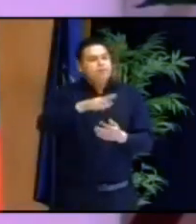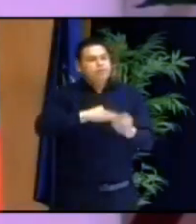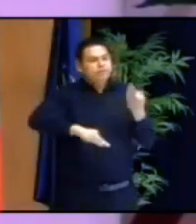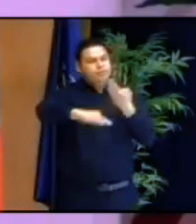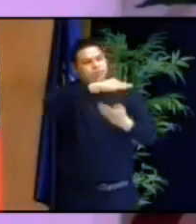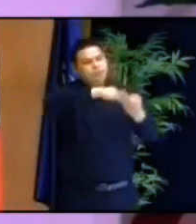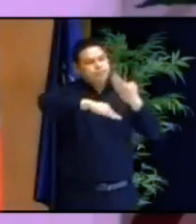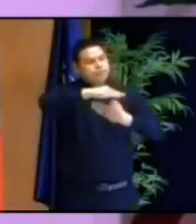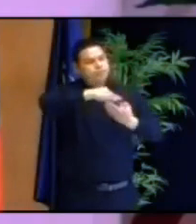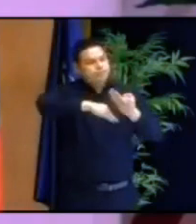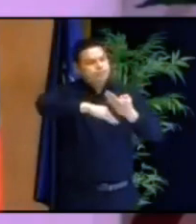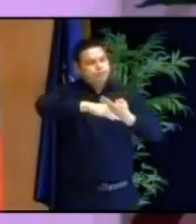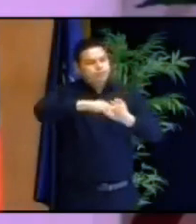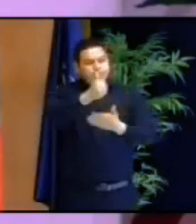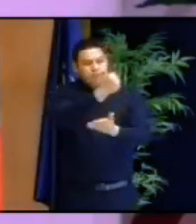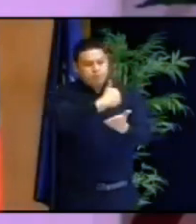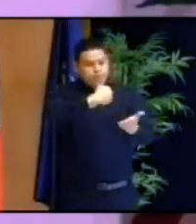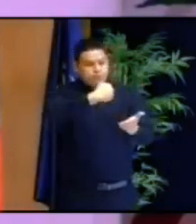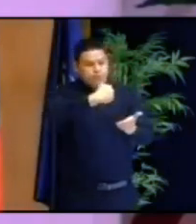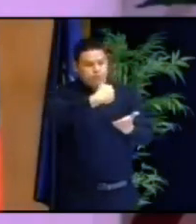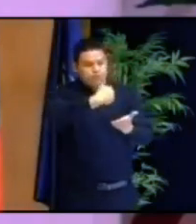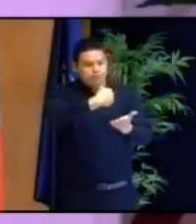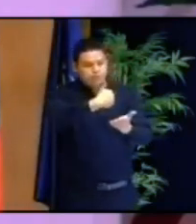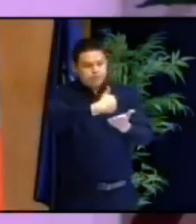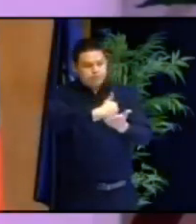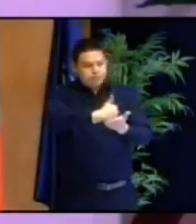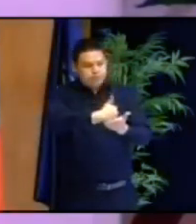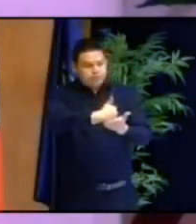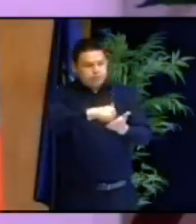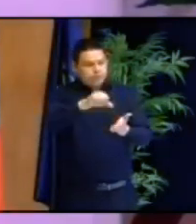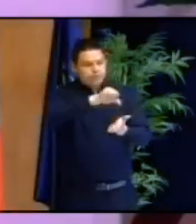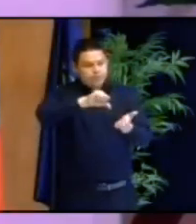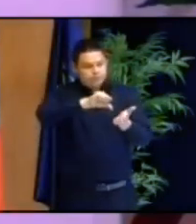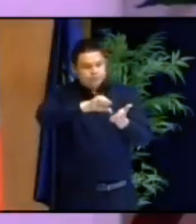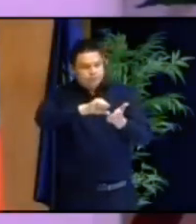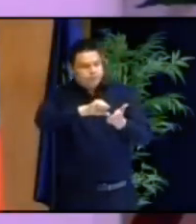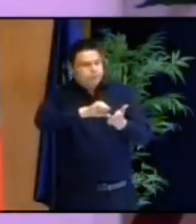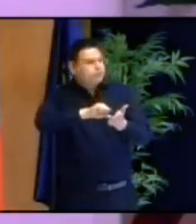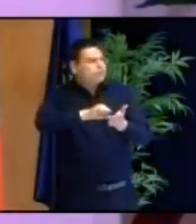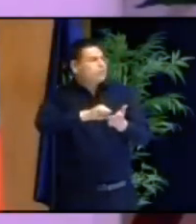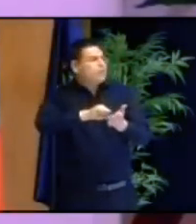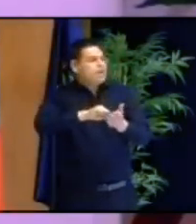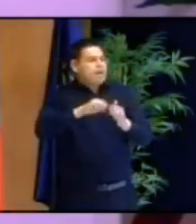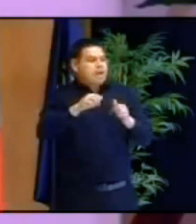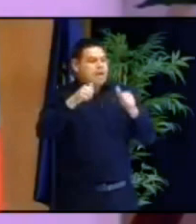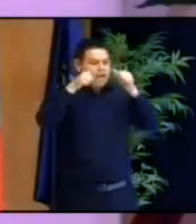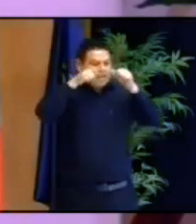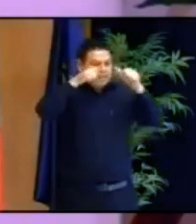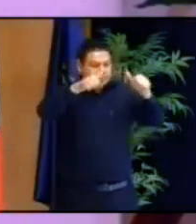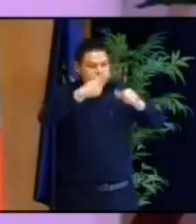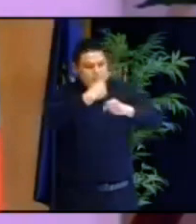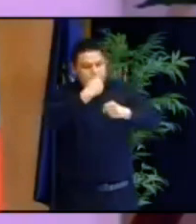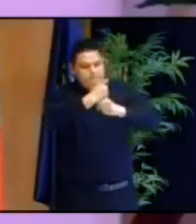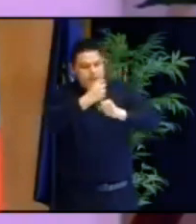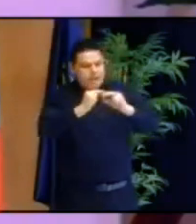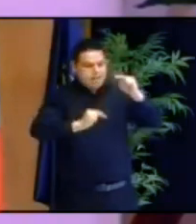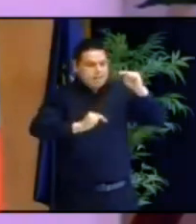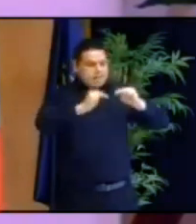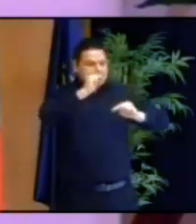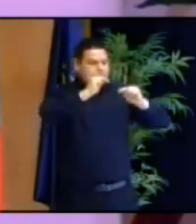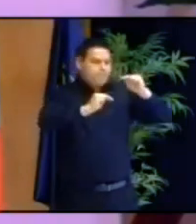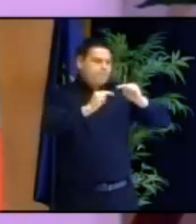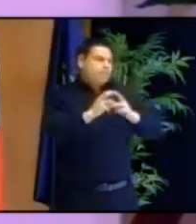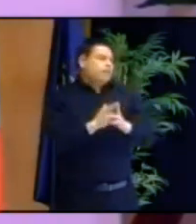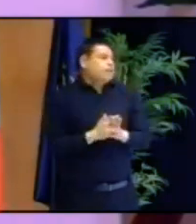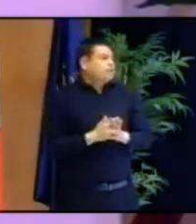los centros de atención médica de primer nivel.